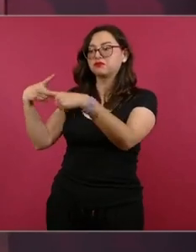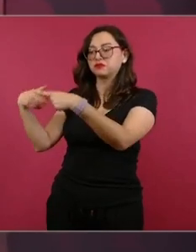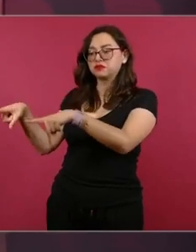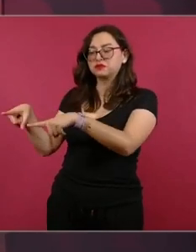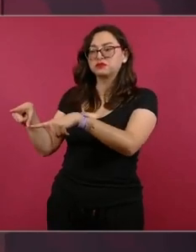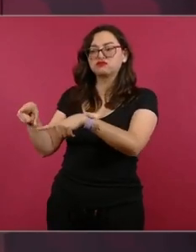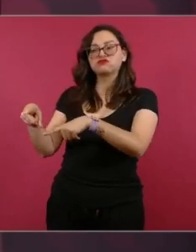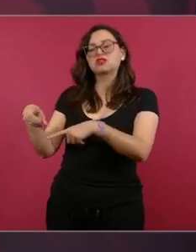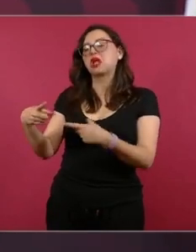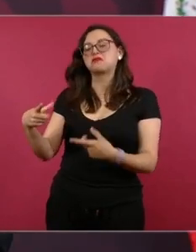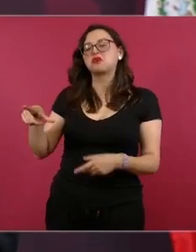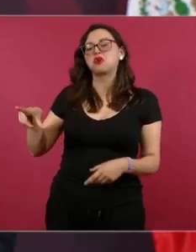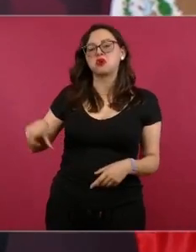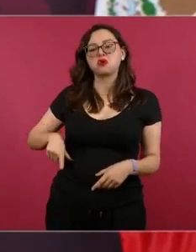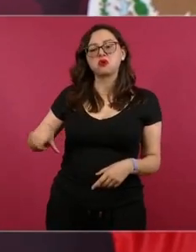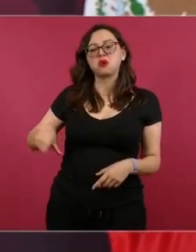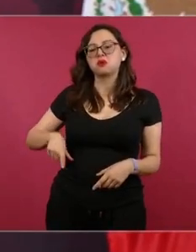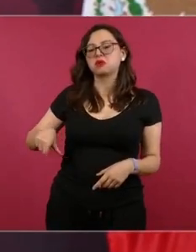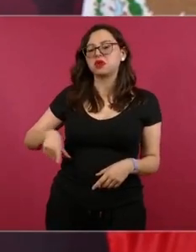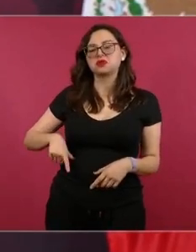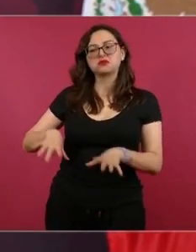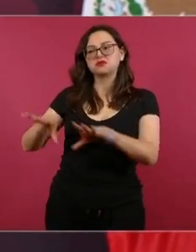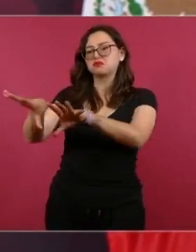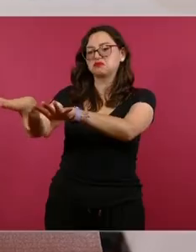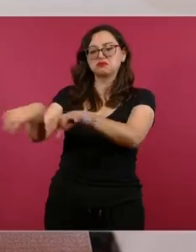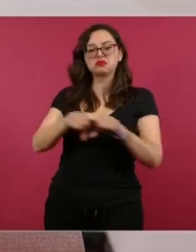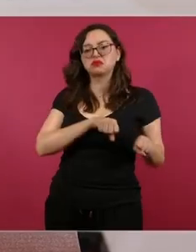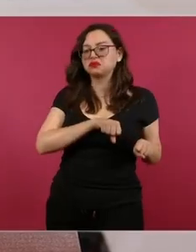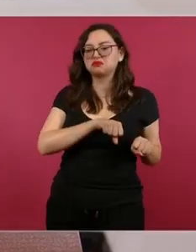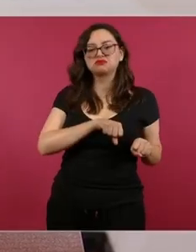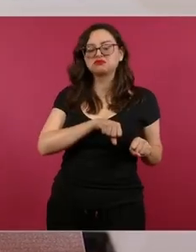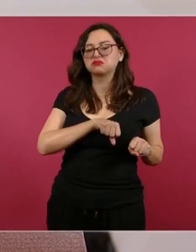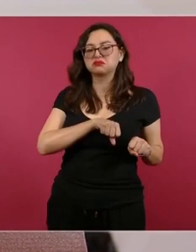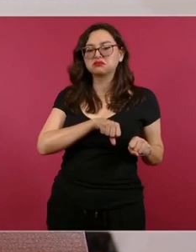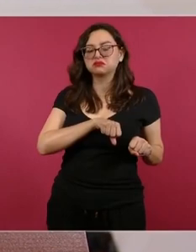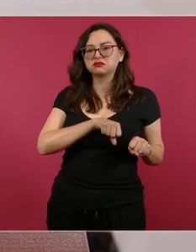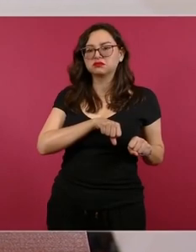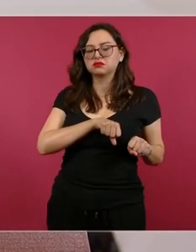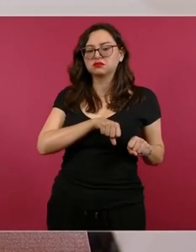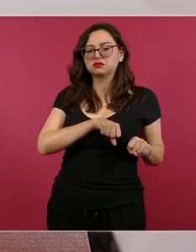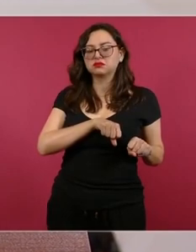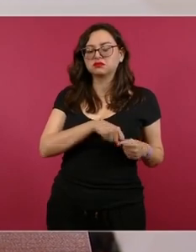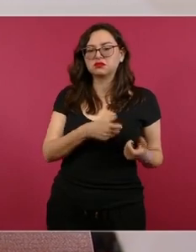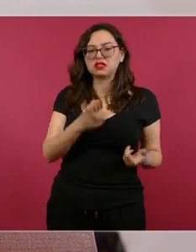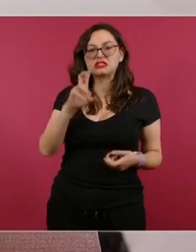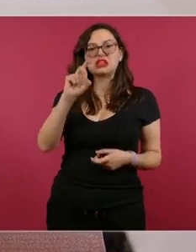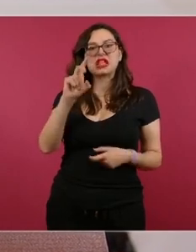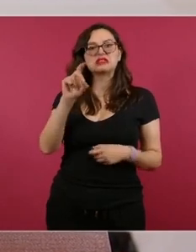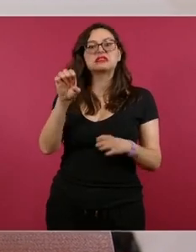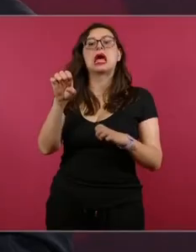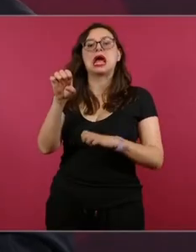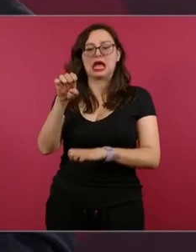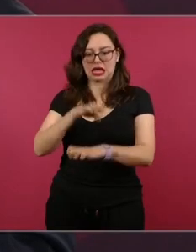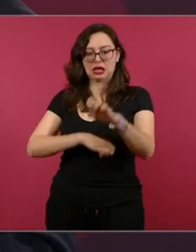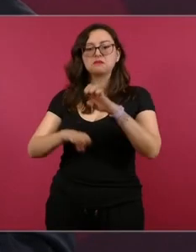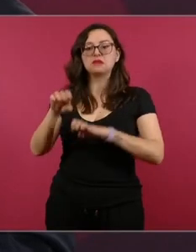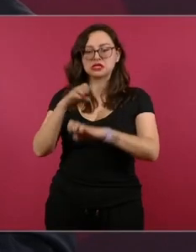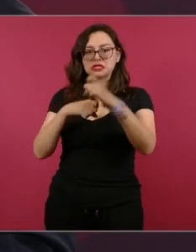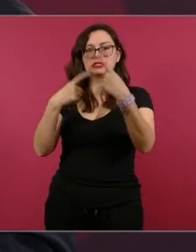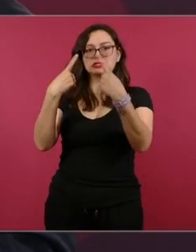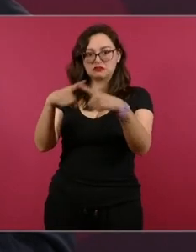Televisa, que yo ni siquiera sabía que existían, como 30, pero todas